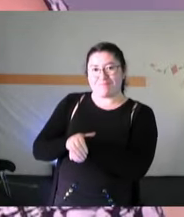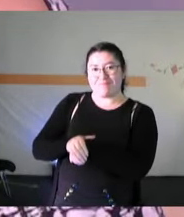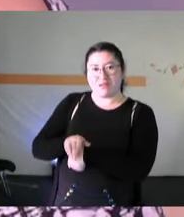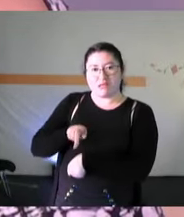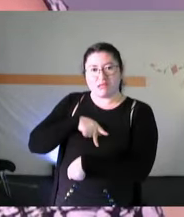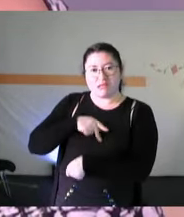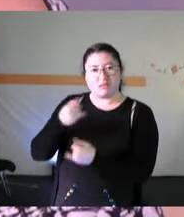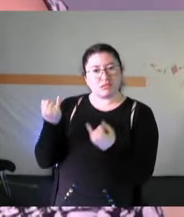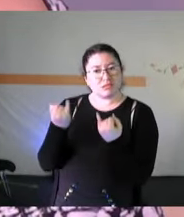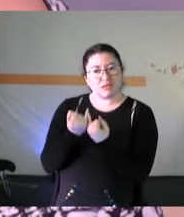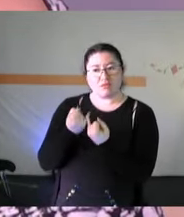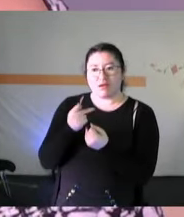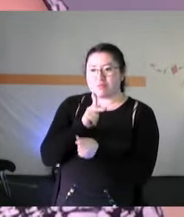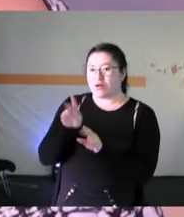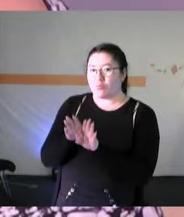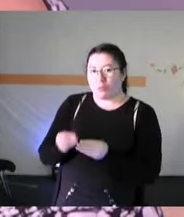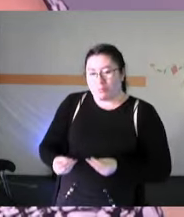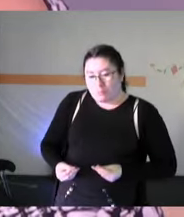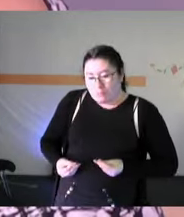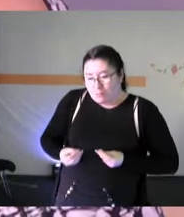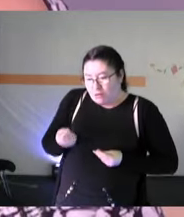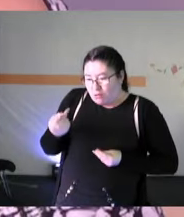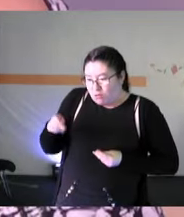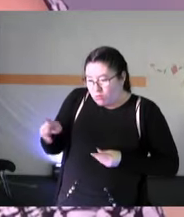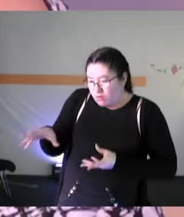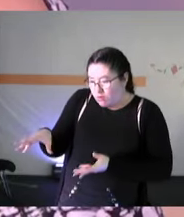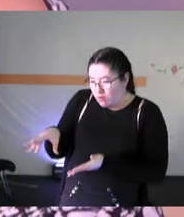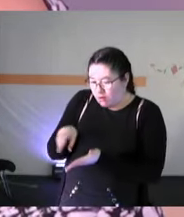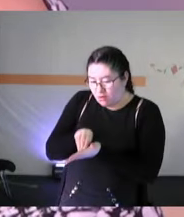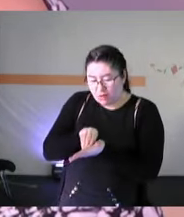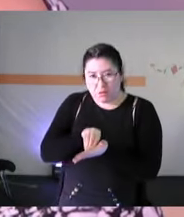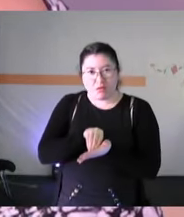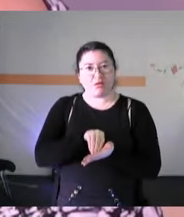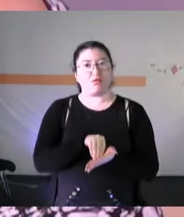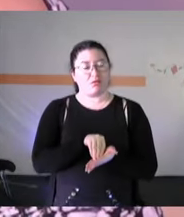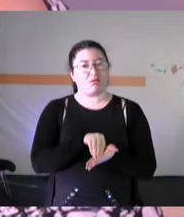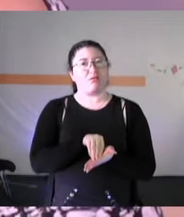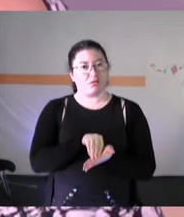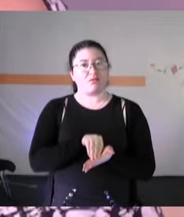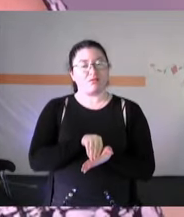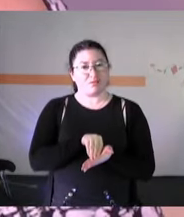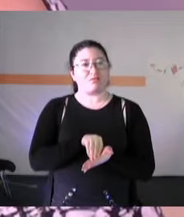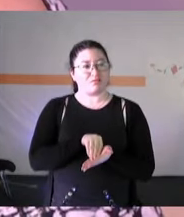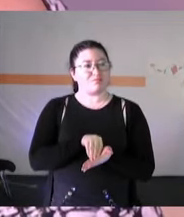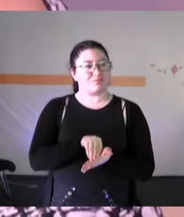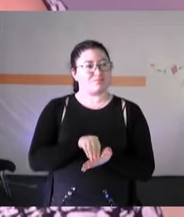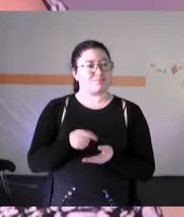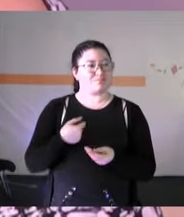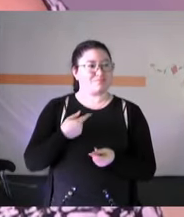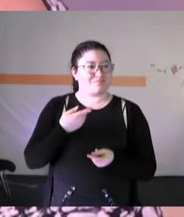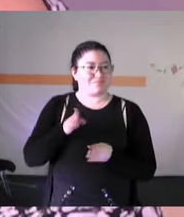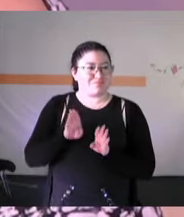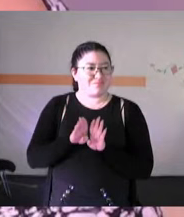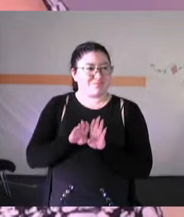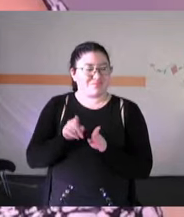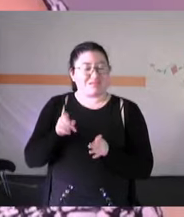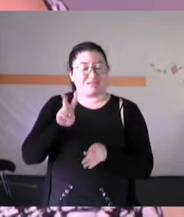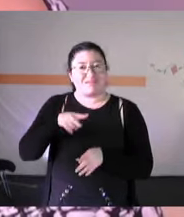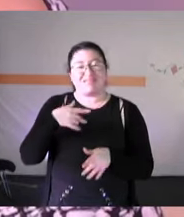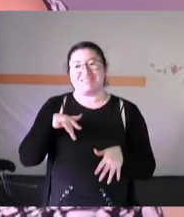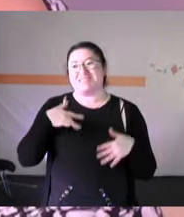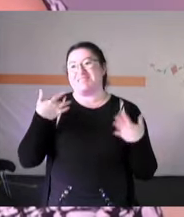vida. En especial el de Alí. Digo, ella no sigue viva, no termina como Alí, pero pues es muy duro,